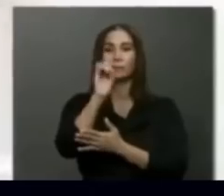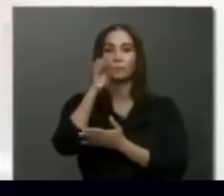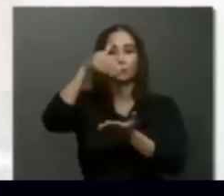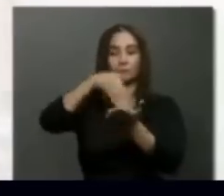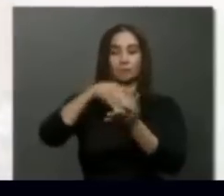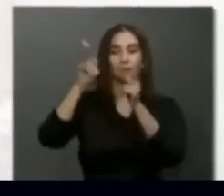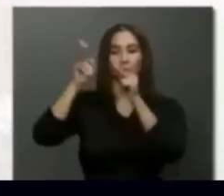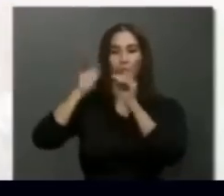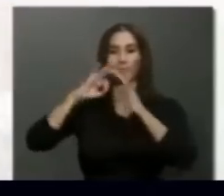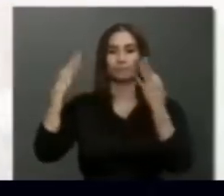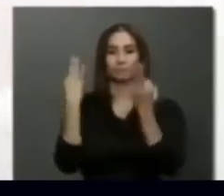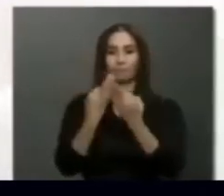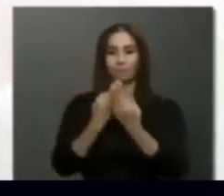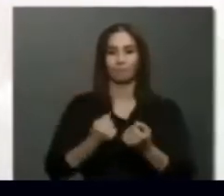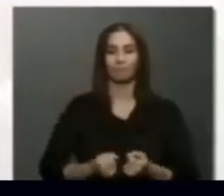1.350.000 familias.